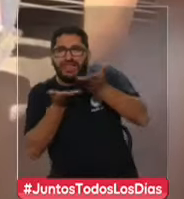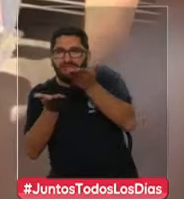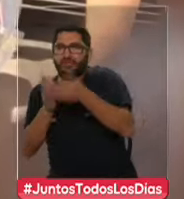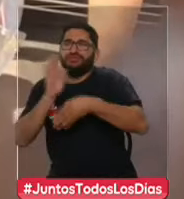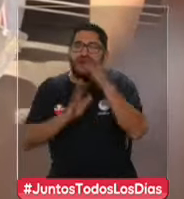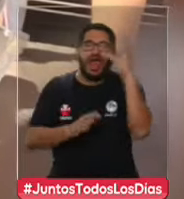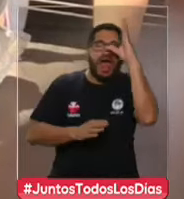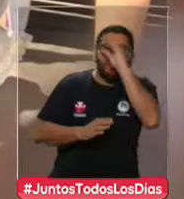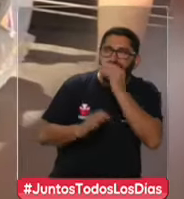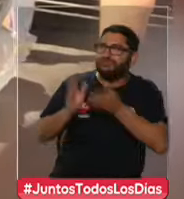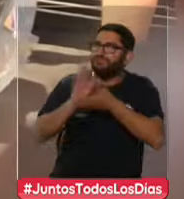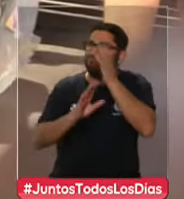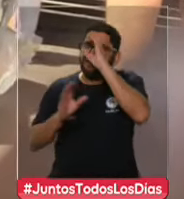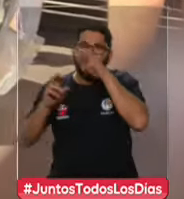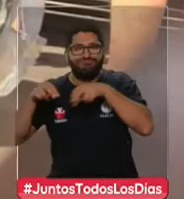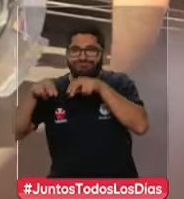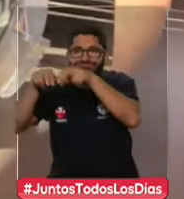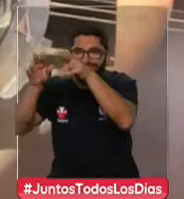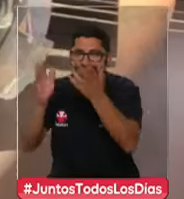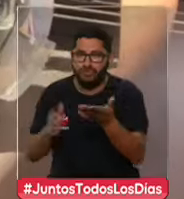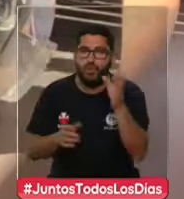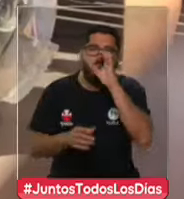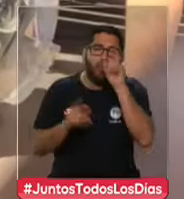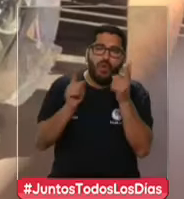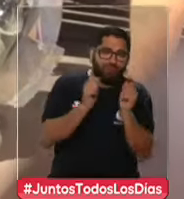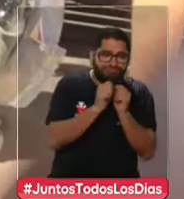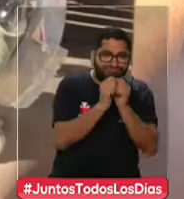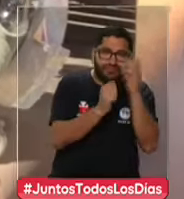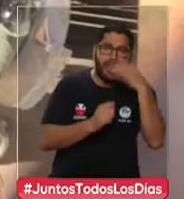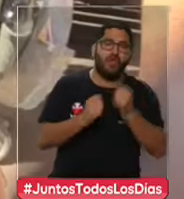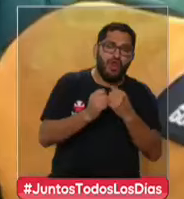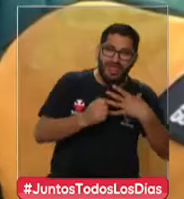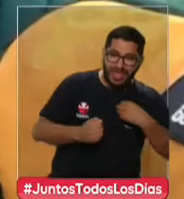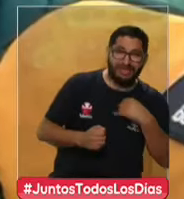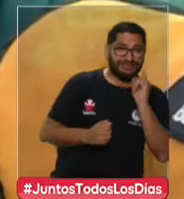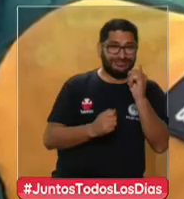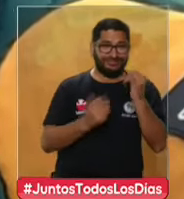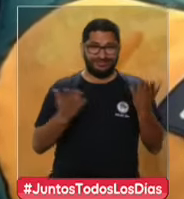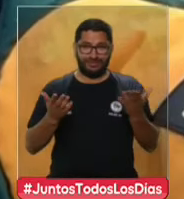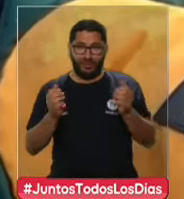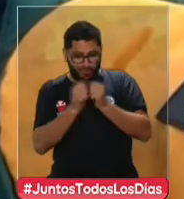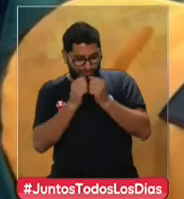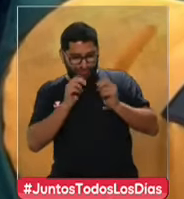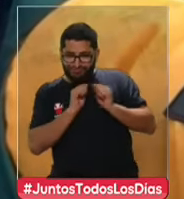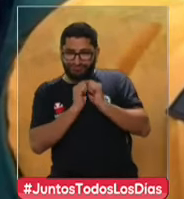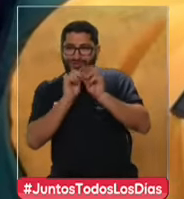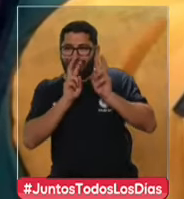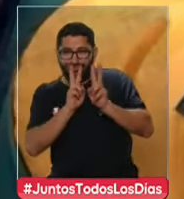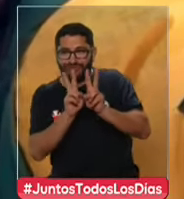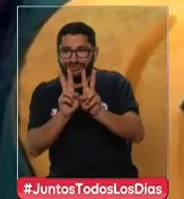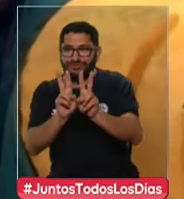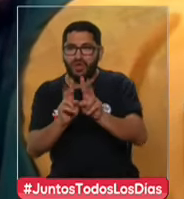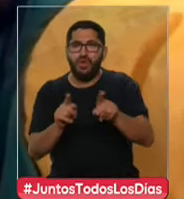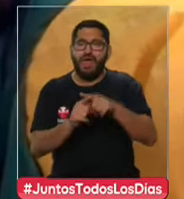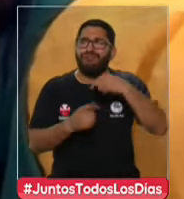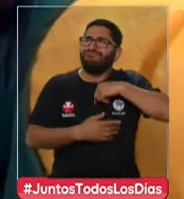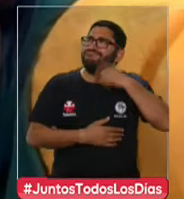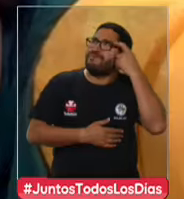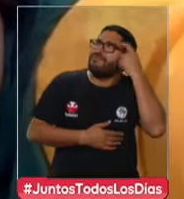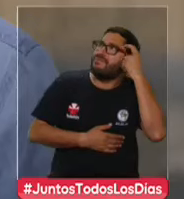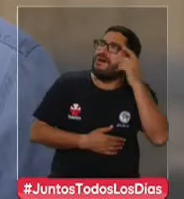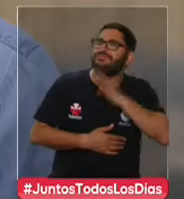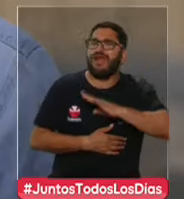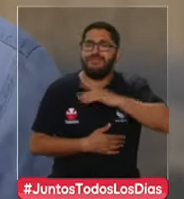noche, empezamos a pasear con las niñas y ahí empezó el que yo te extraño, que yo también te extraño.